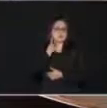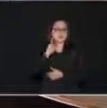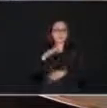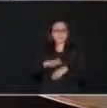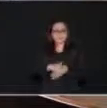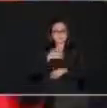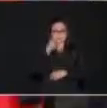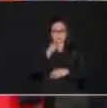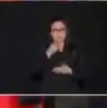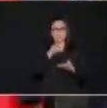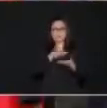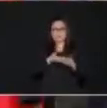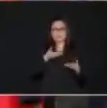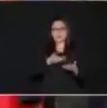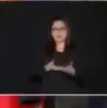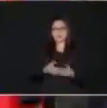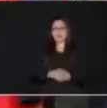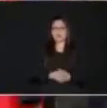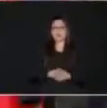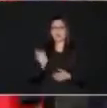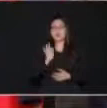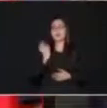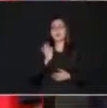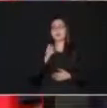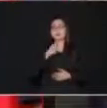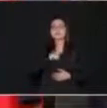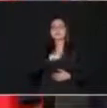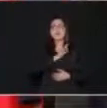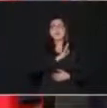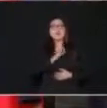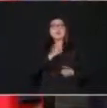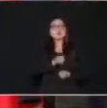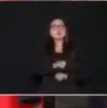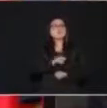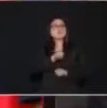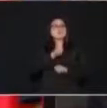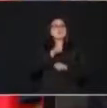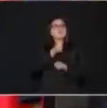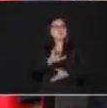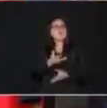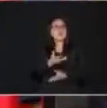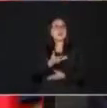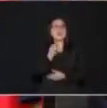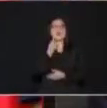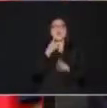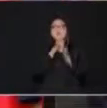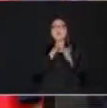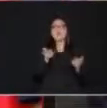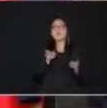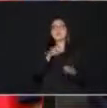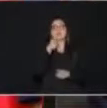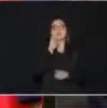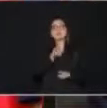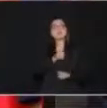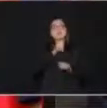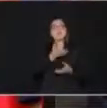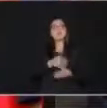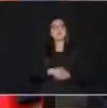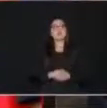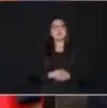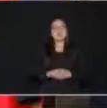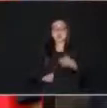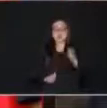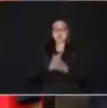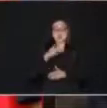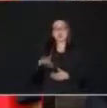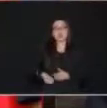Anoche decía, no me voy a reelegir. Dijeras tú, no, eso creo, es lo que dijo. No creo en la reelección. Hay que ponerle plazos.